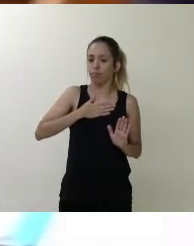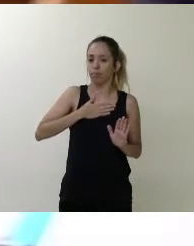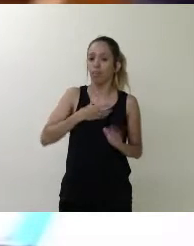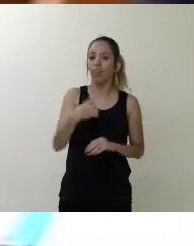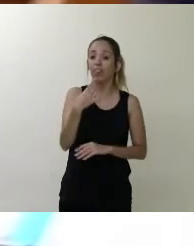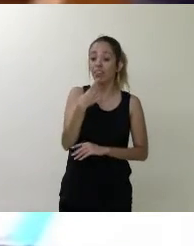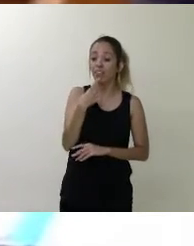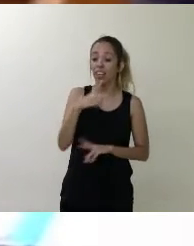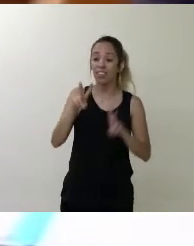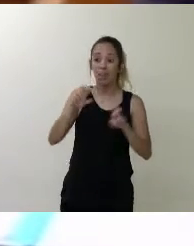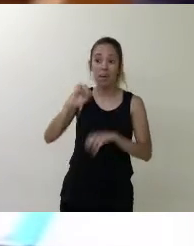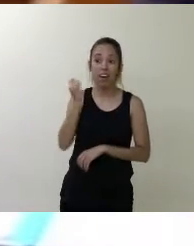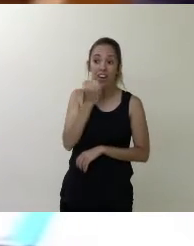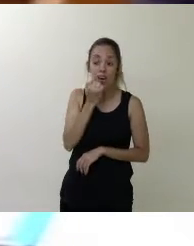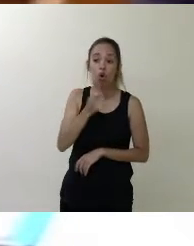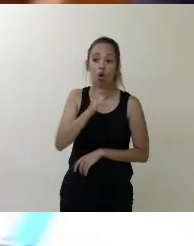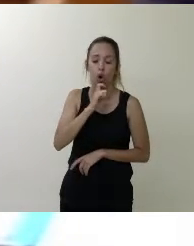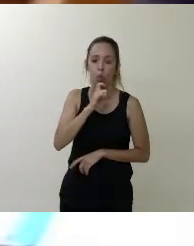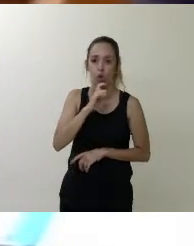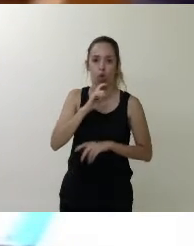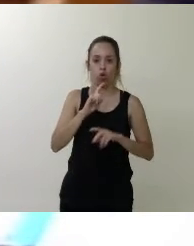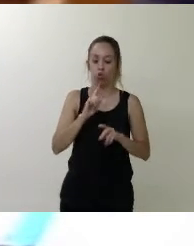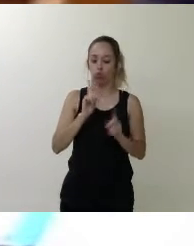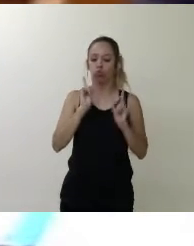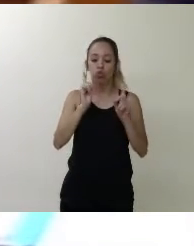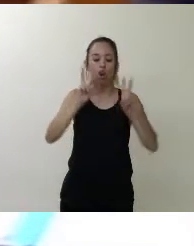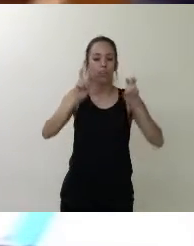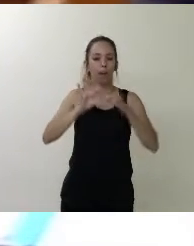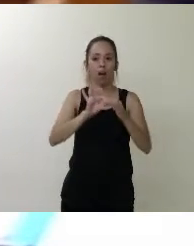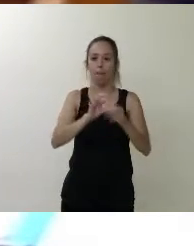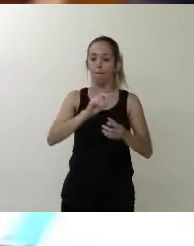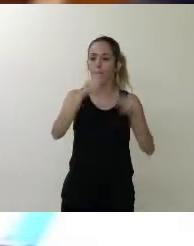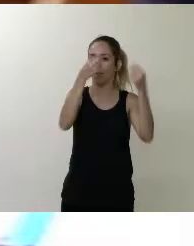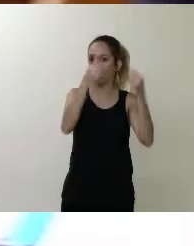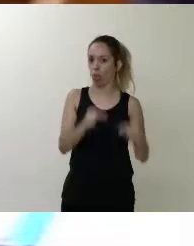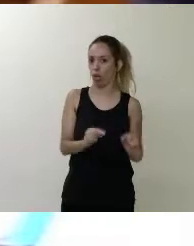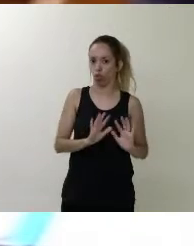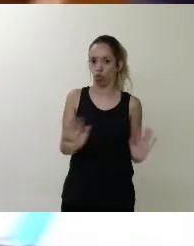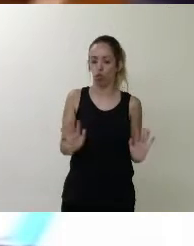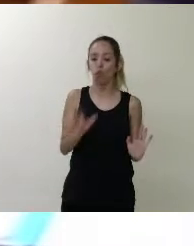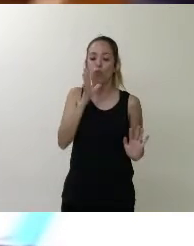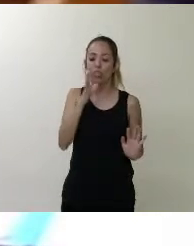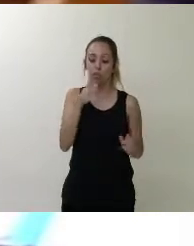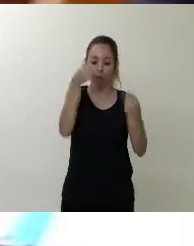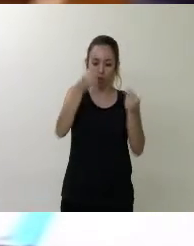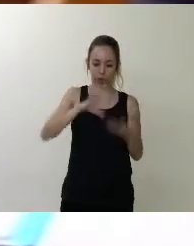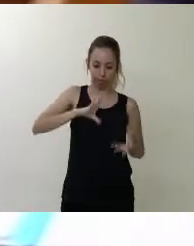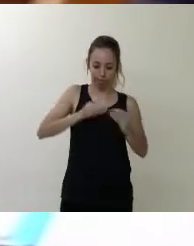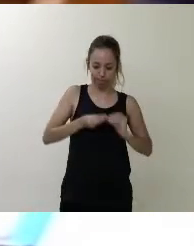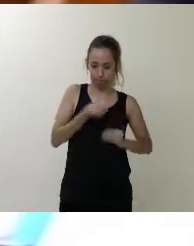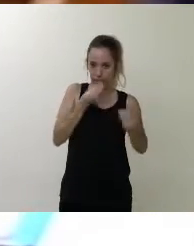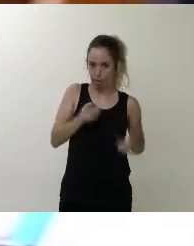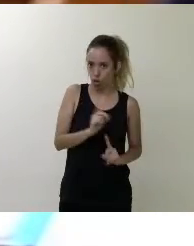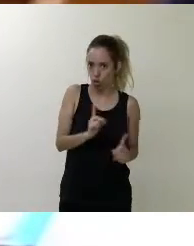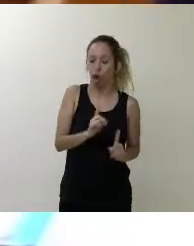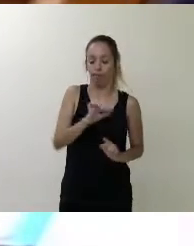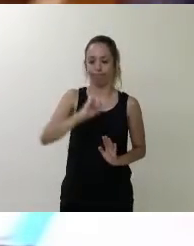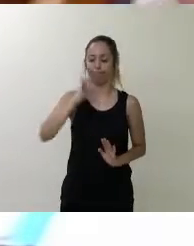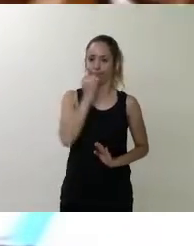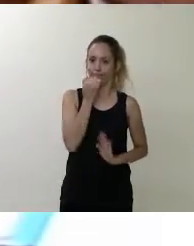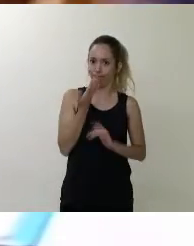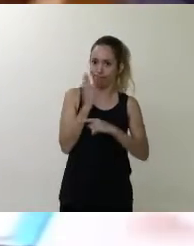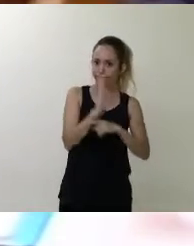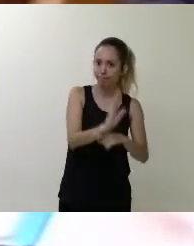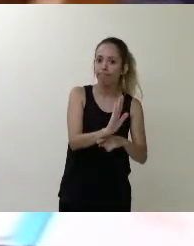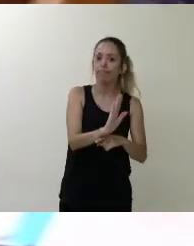se podrán entablar reclamaciones contra el presupuesto en los siguientes supuestos: por no haberse ajustado su elaboración y aprobación con los trámites, habla de